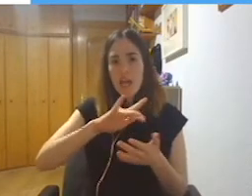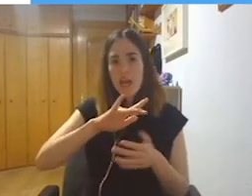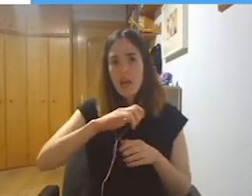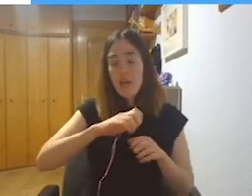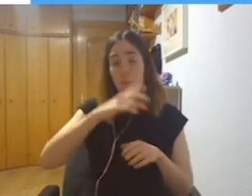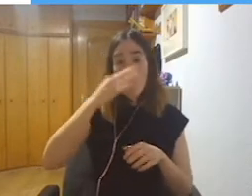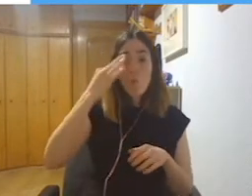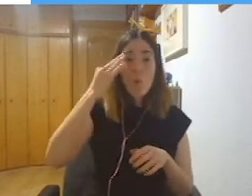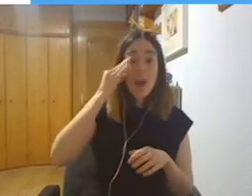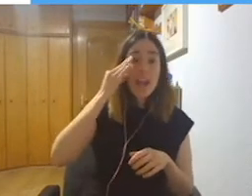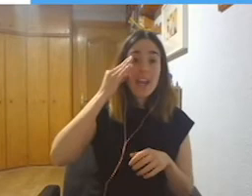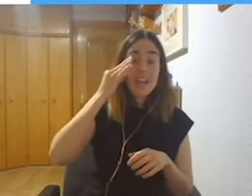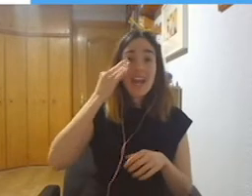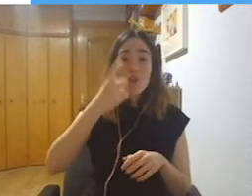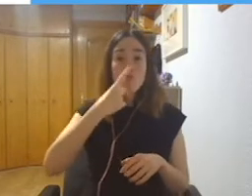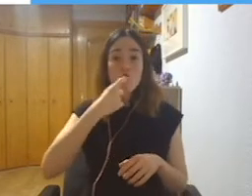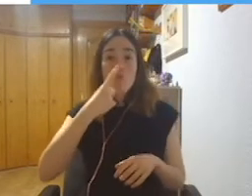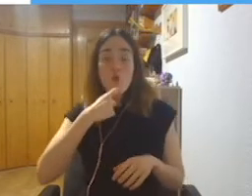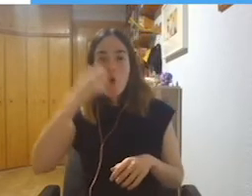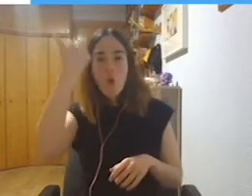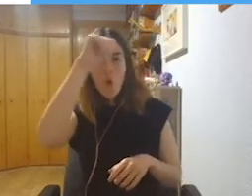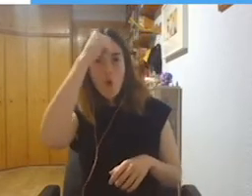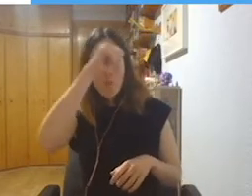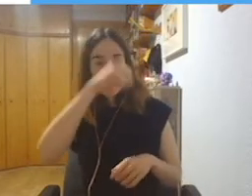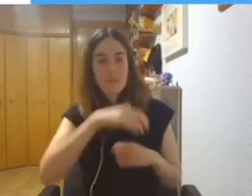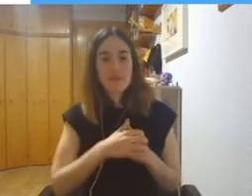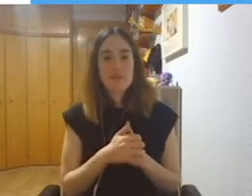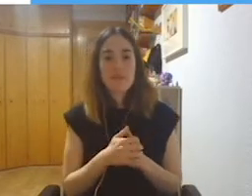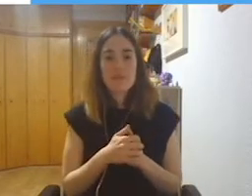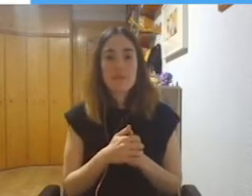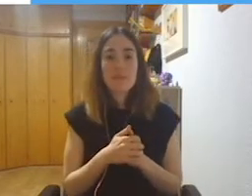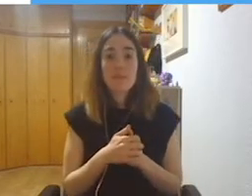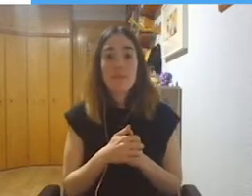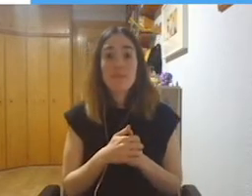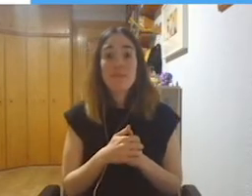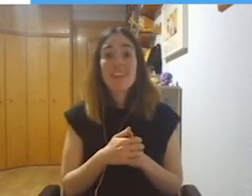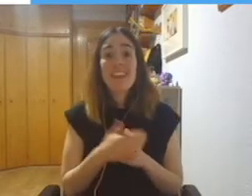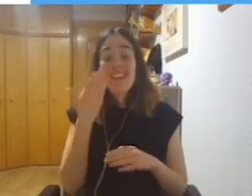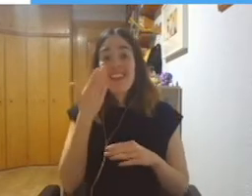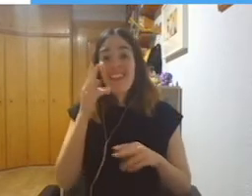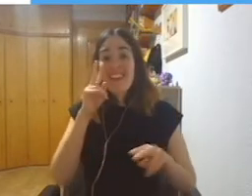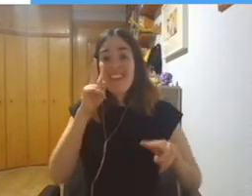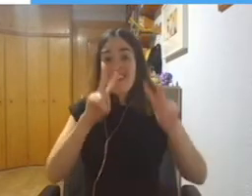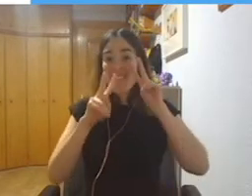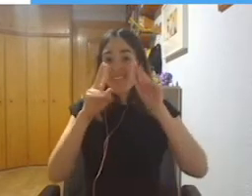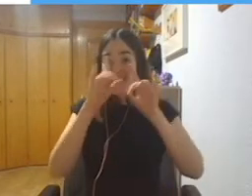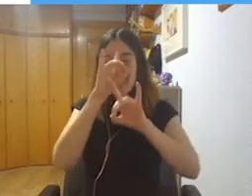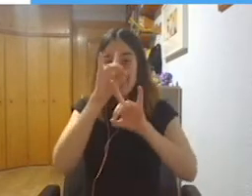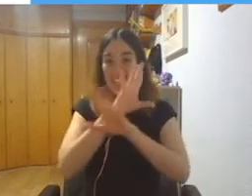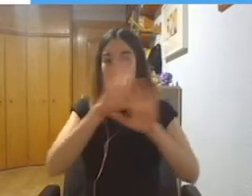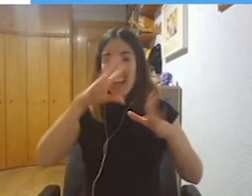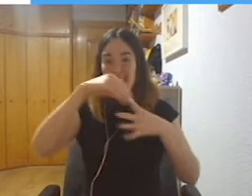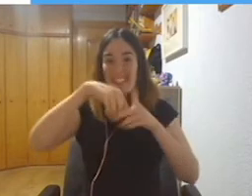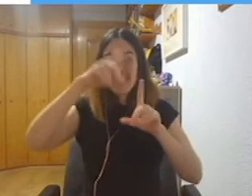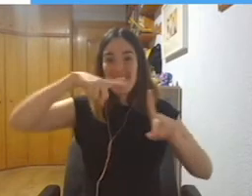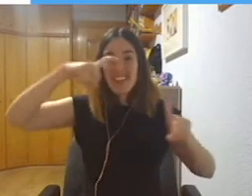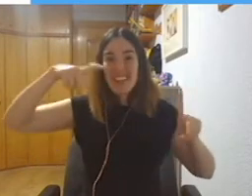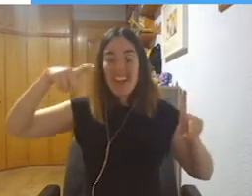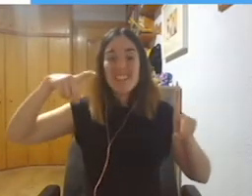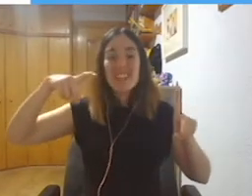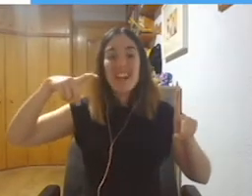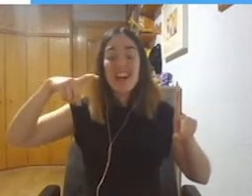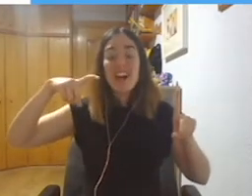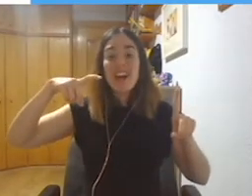total de hombres signantes. Lo que se ve además muy claro en esta gráfica es que